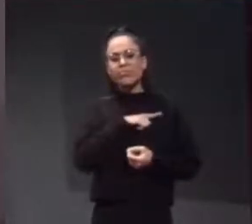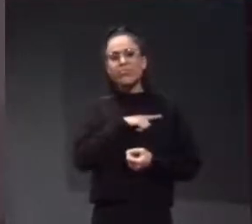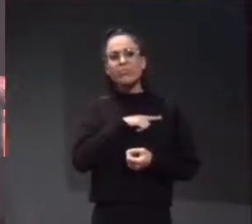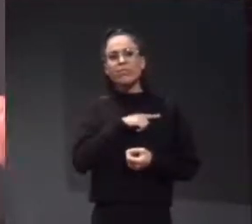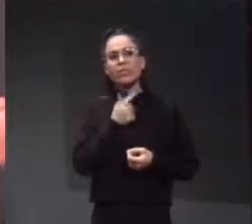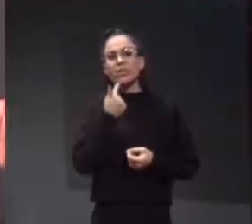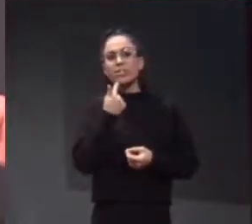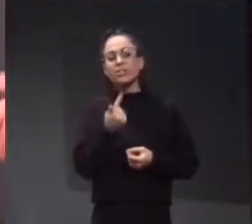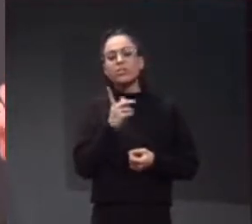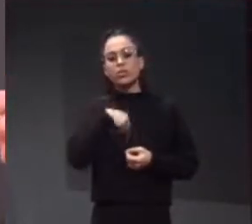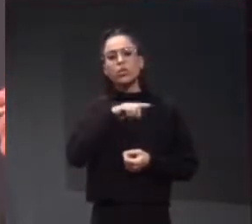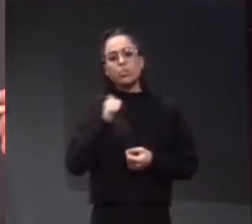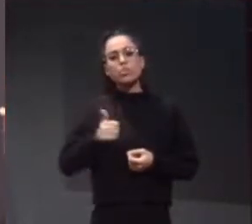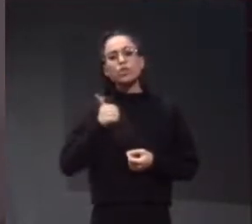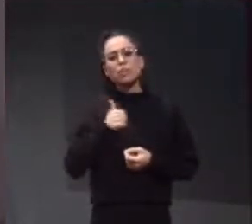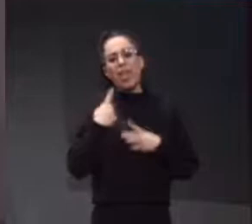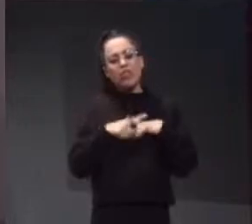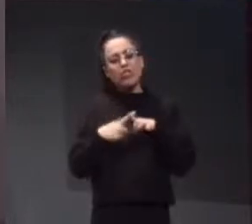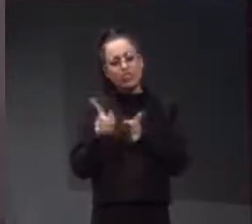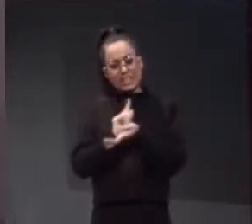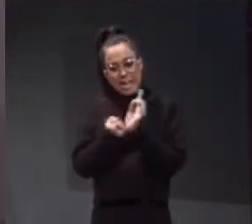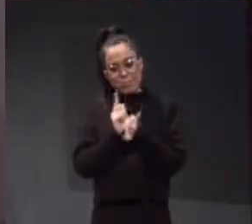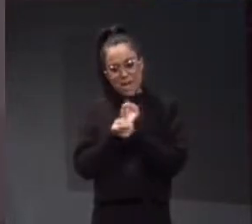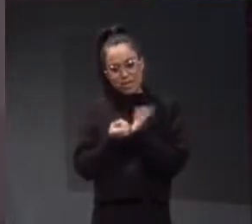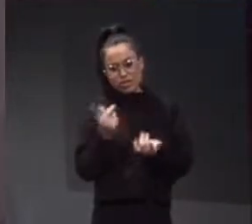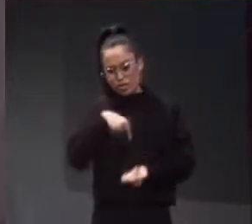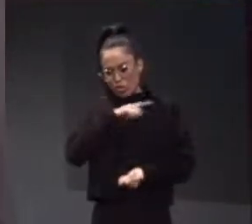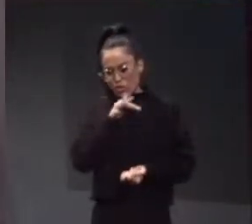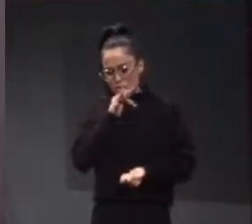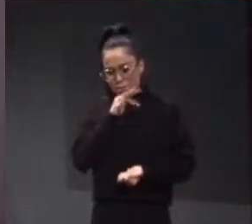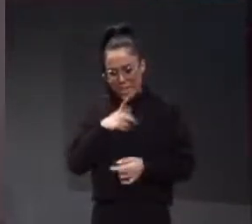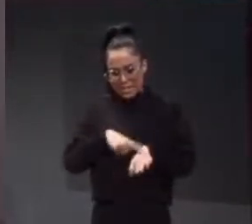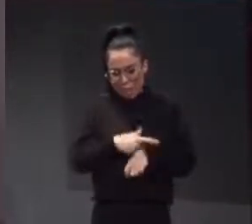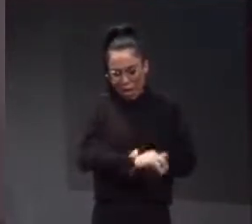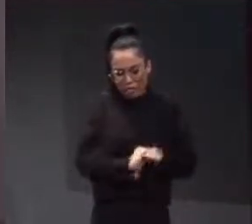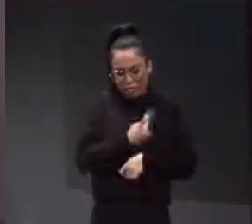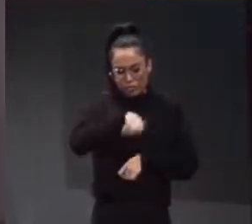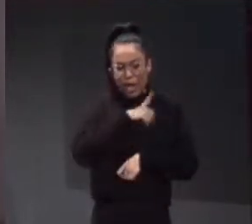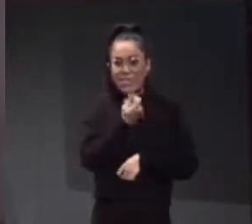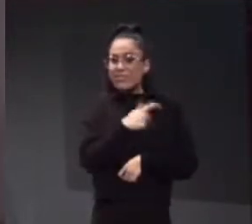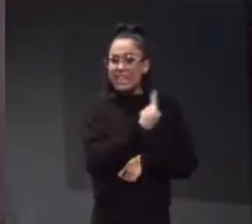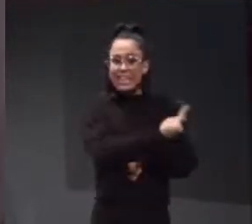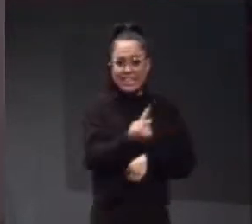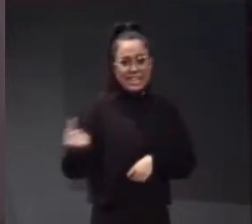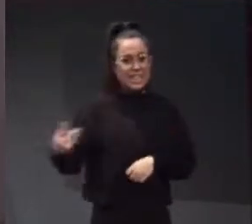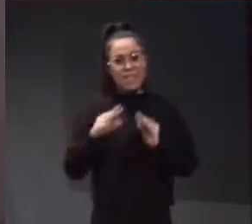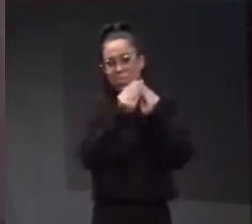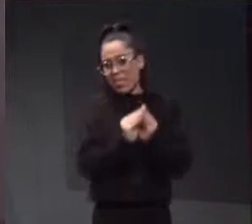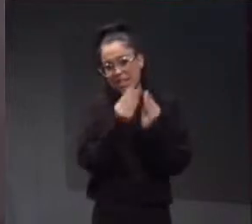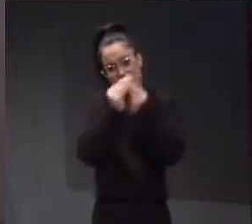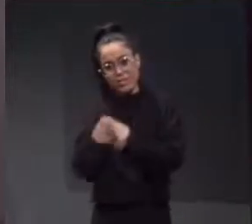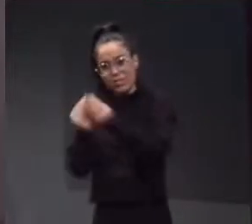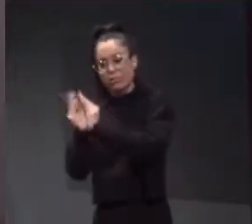la posibilidad todavía de cambiar las cosas y tenemos la posibilidad de cambiar las cosas haciendo todos y todas muchas pequeñas cosas que lo que podemos hacer